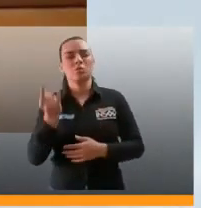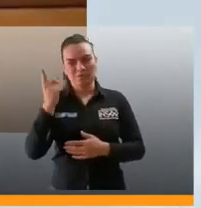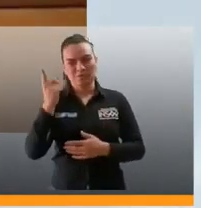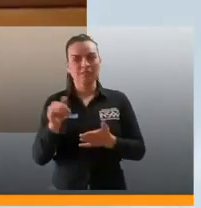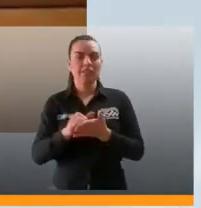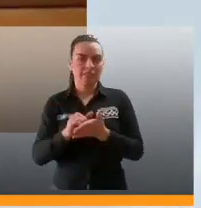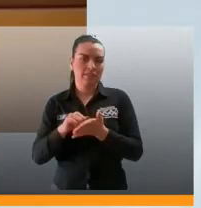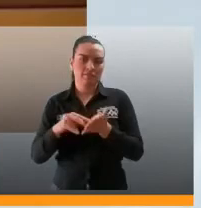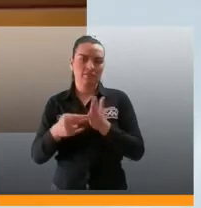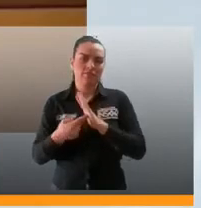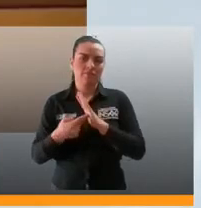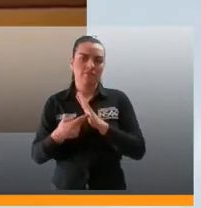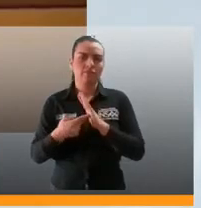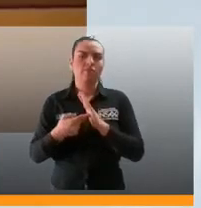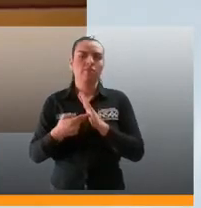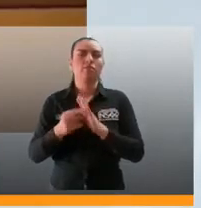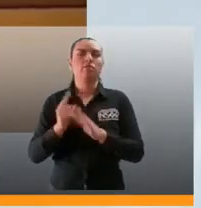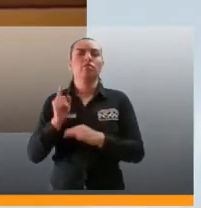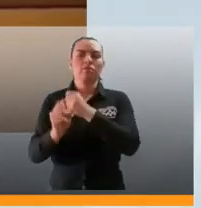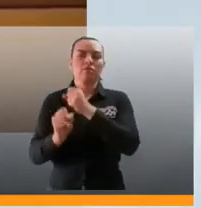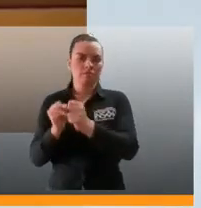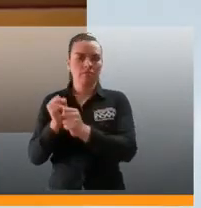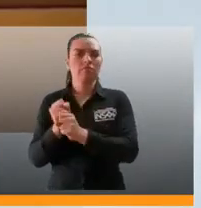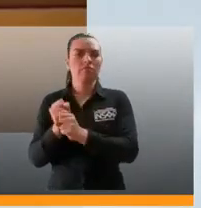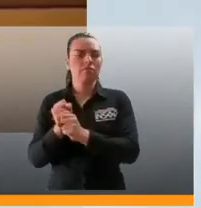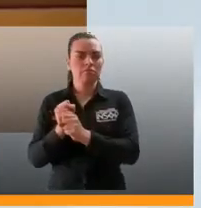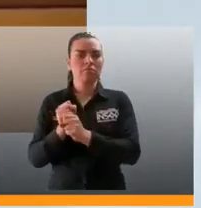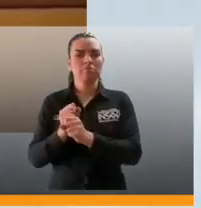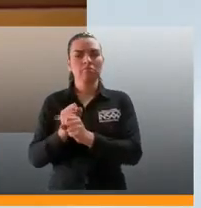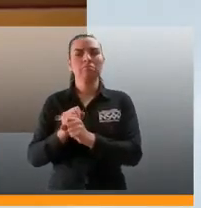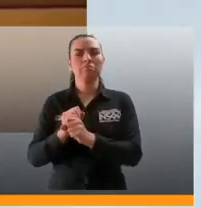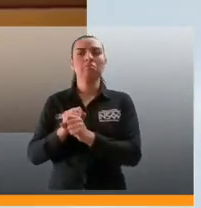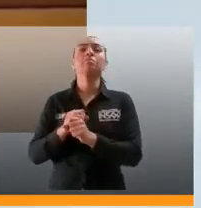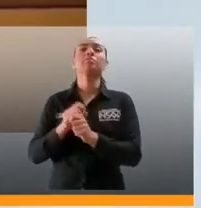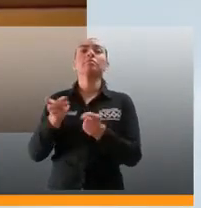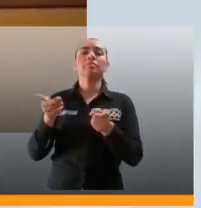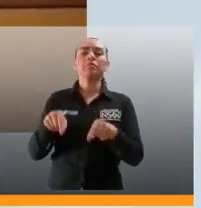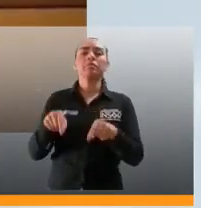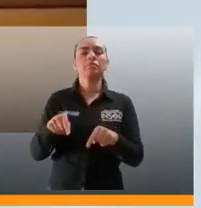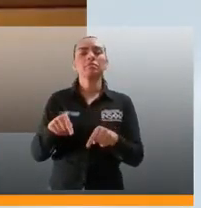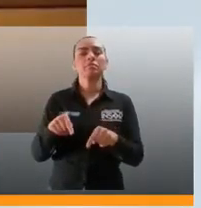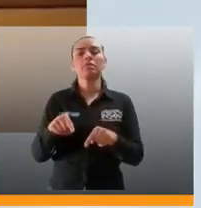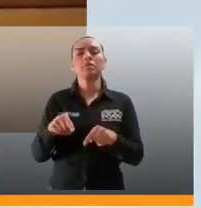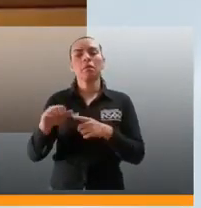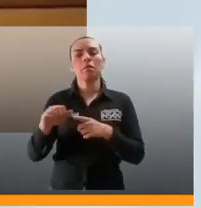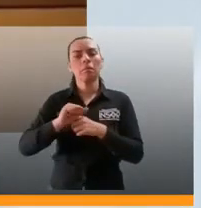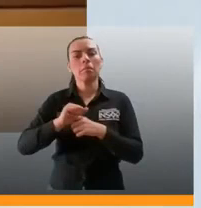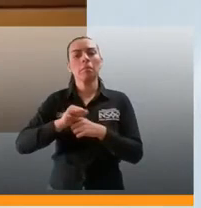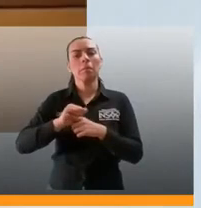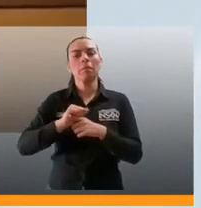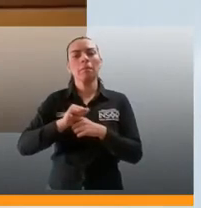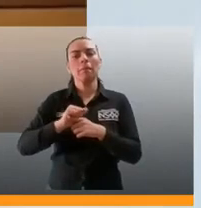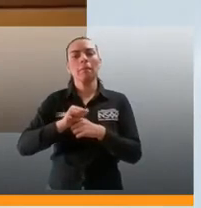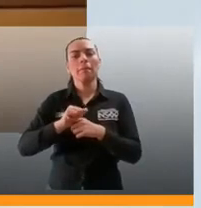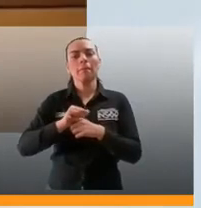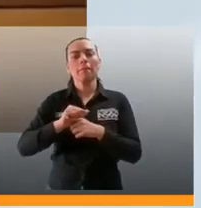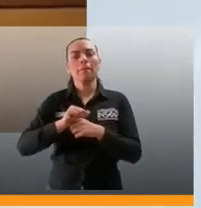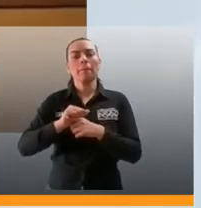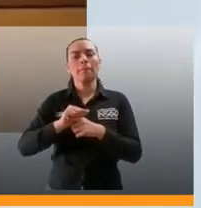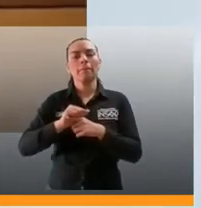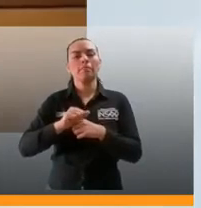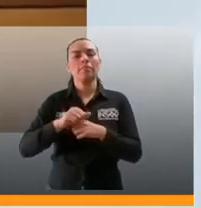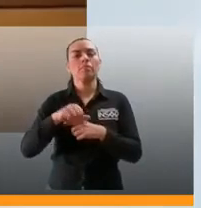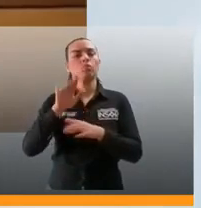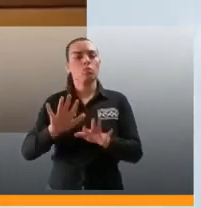este otro periodo del año. Y además hicimos unos ejercicios, tenemos desde las unidades